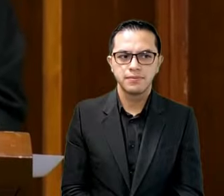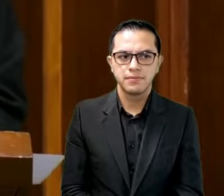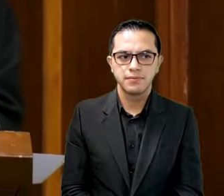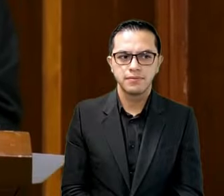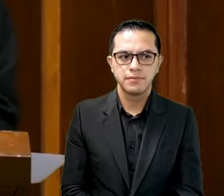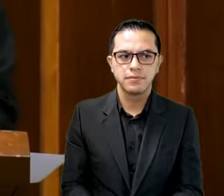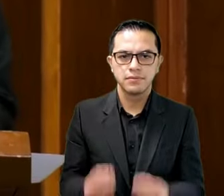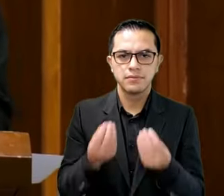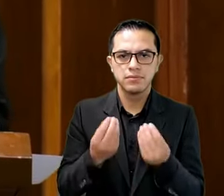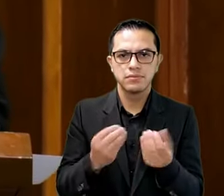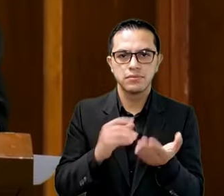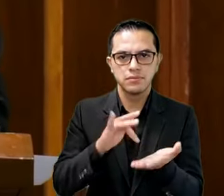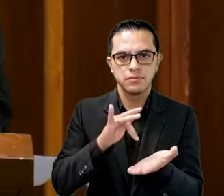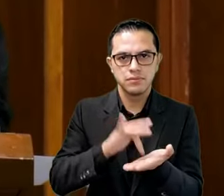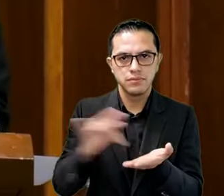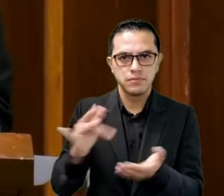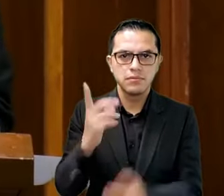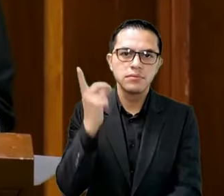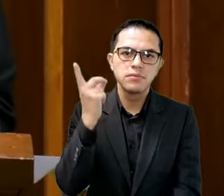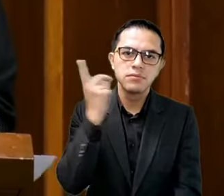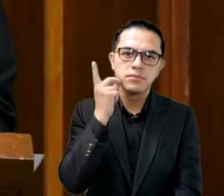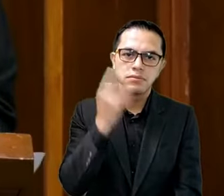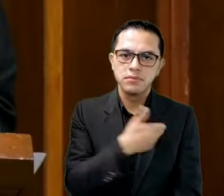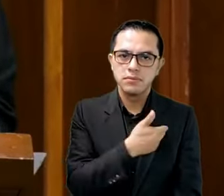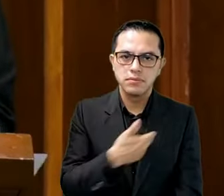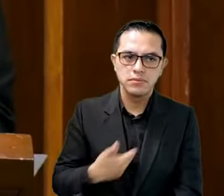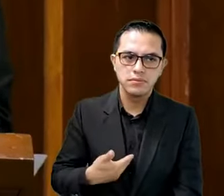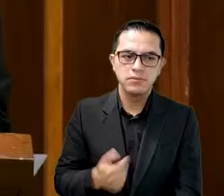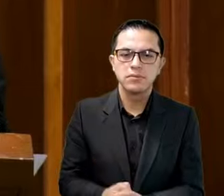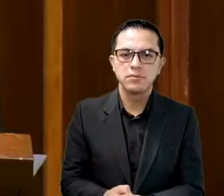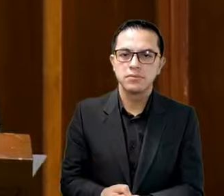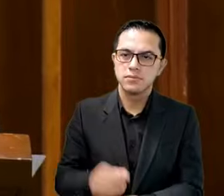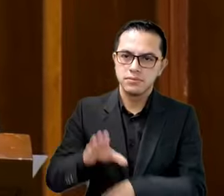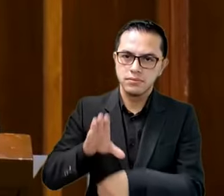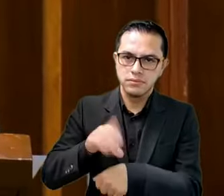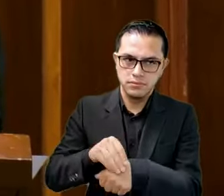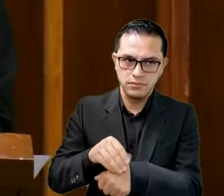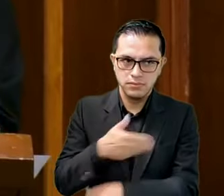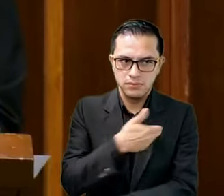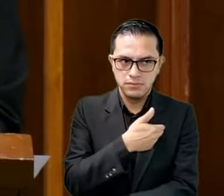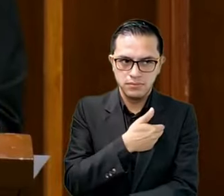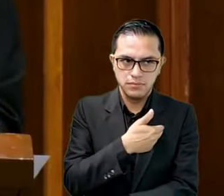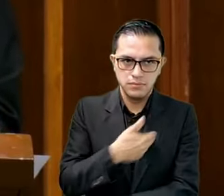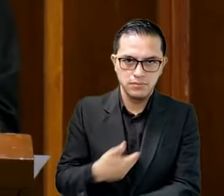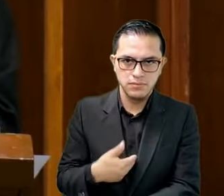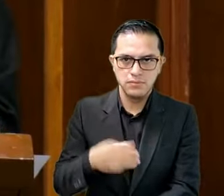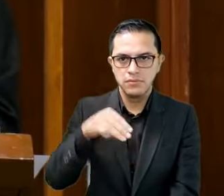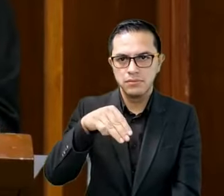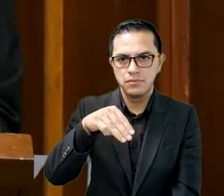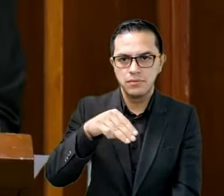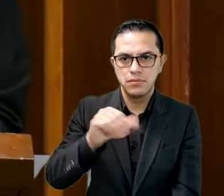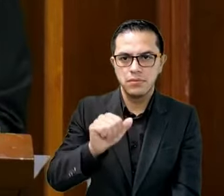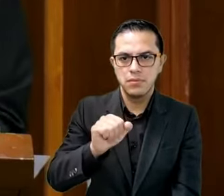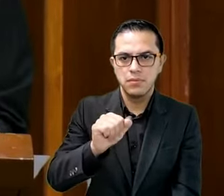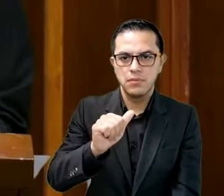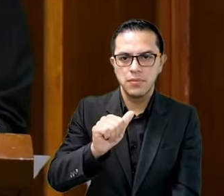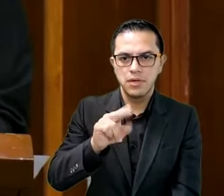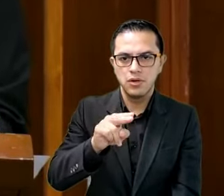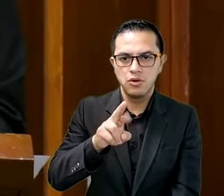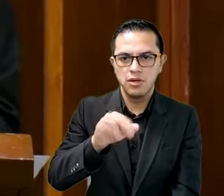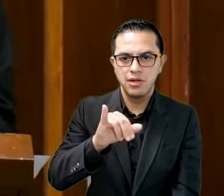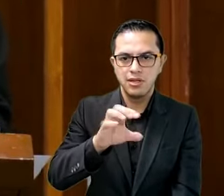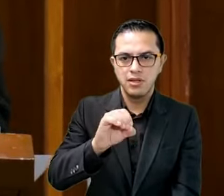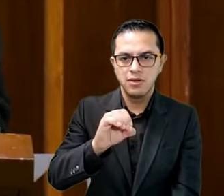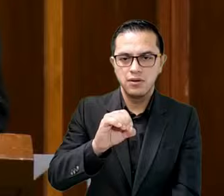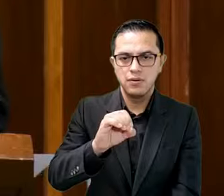Muchas gracias diputado presidente con su Venia diputado maurilio Hernández González con el